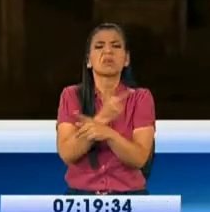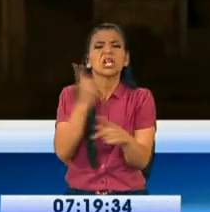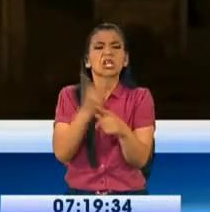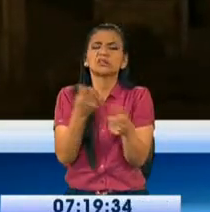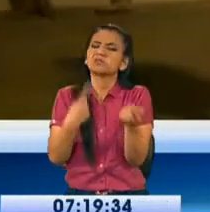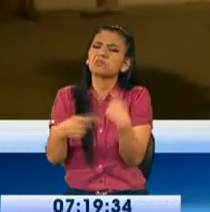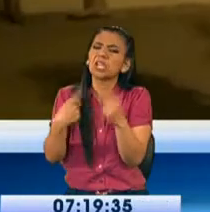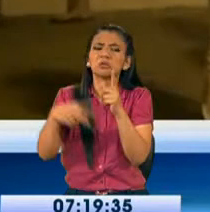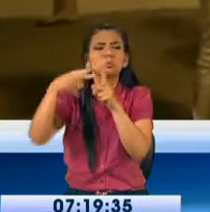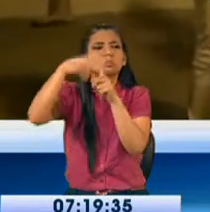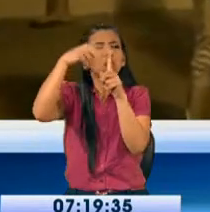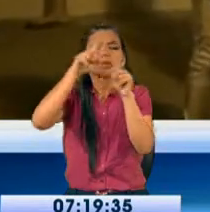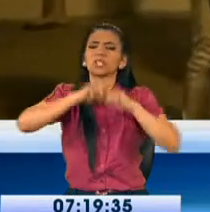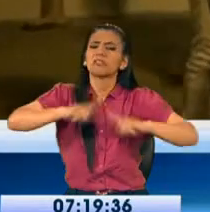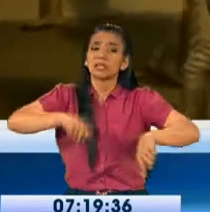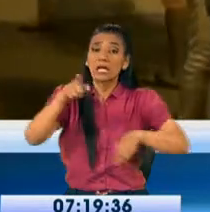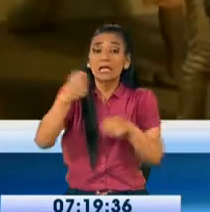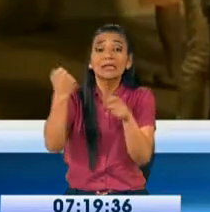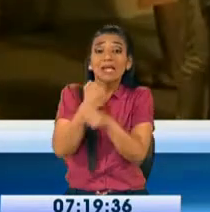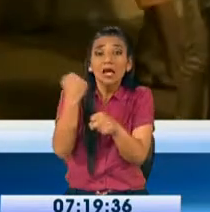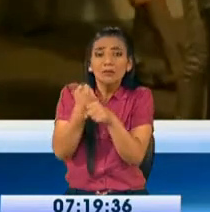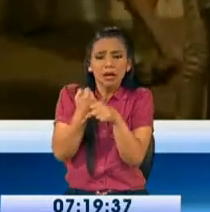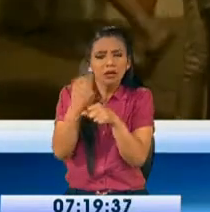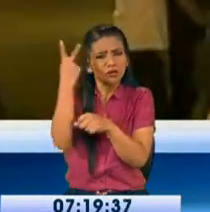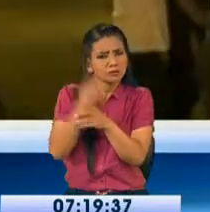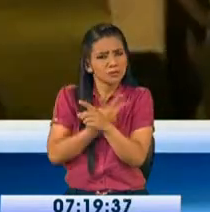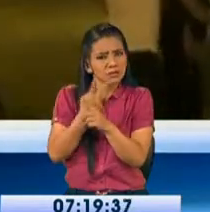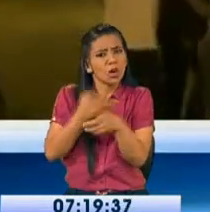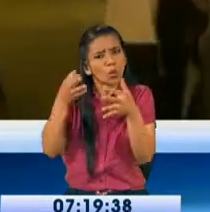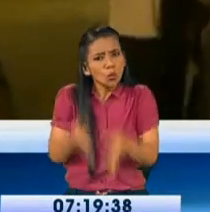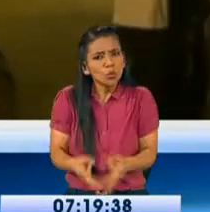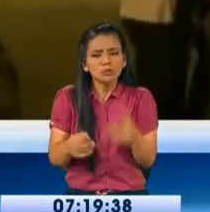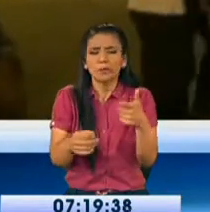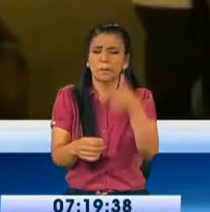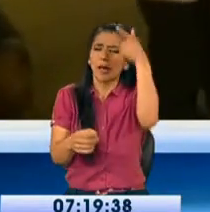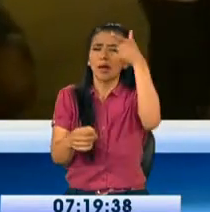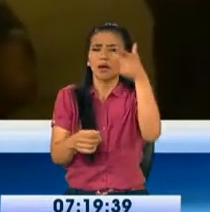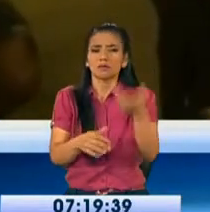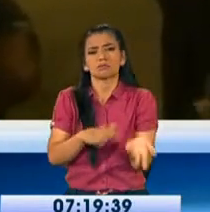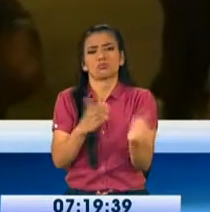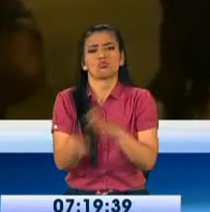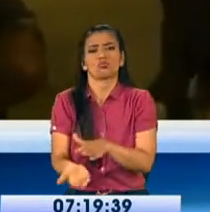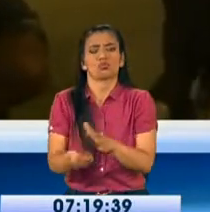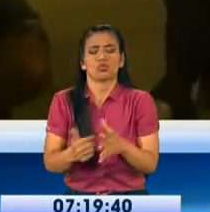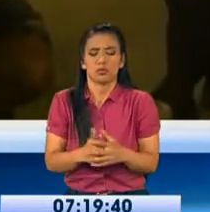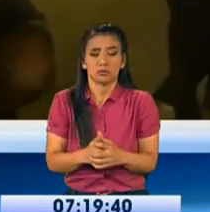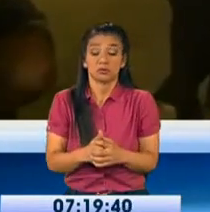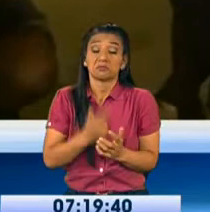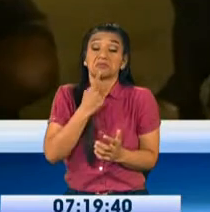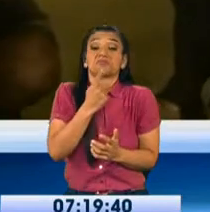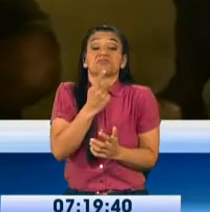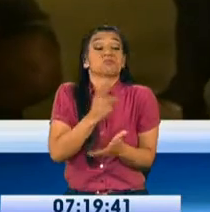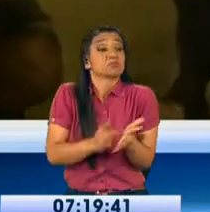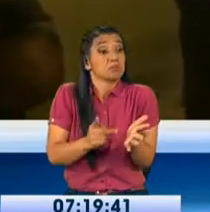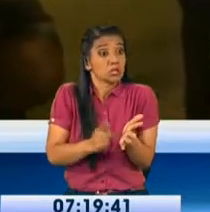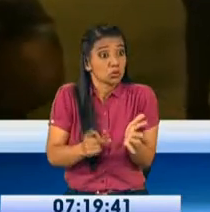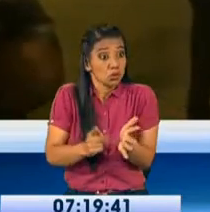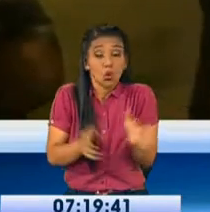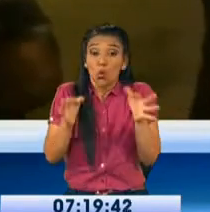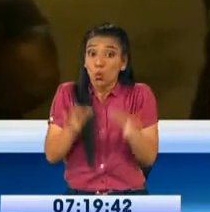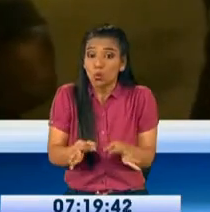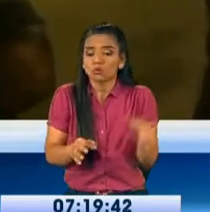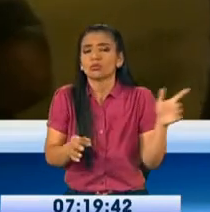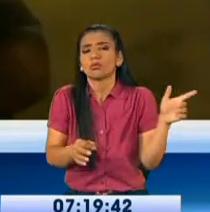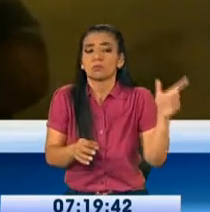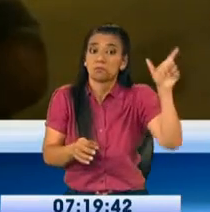de gaseosas, donde laboraba hace tan solo dos meses. Bueno, lo que se tiene conocimiento es que estos sujetos han